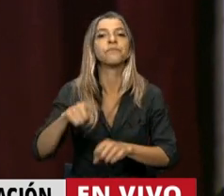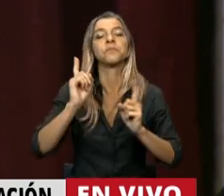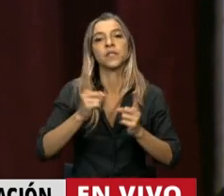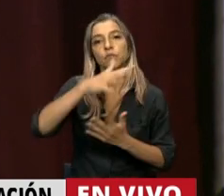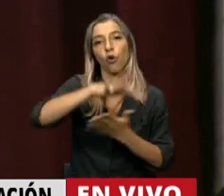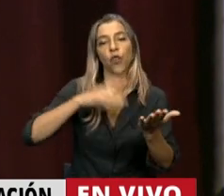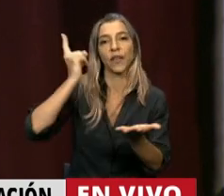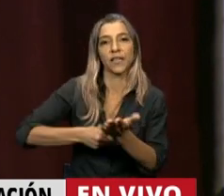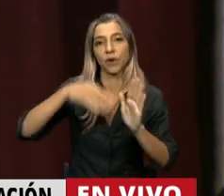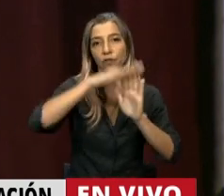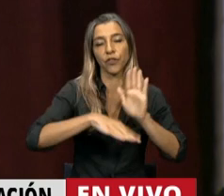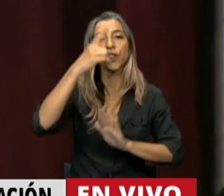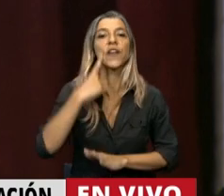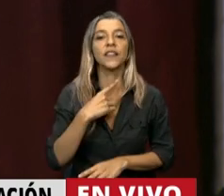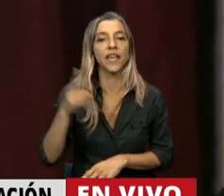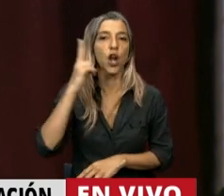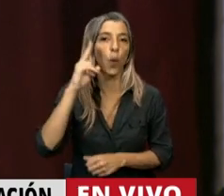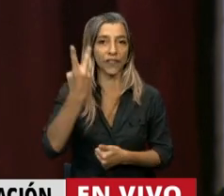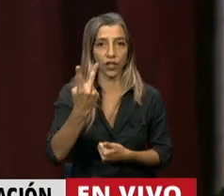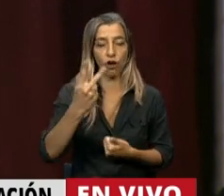del día número 92,